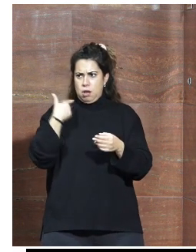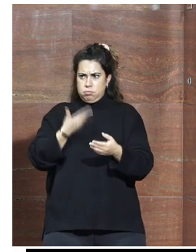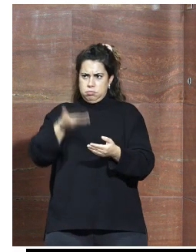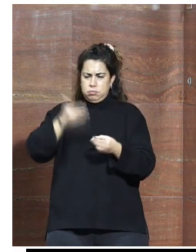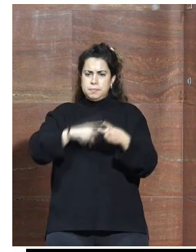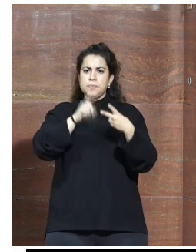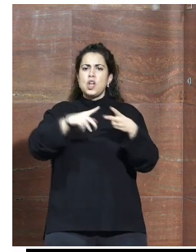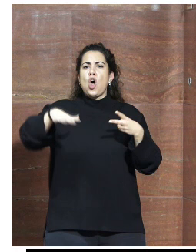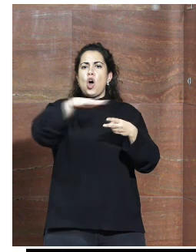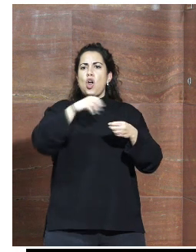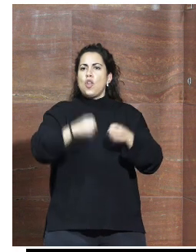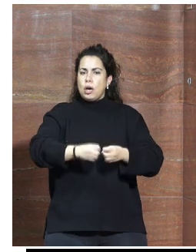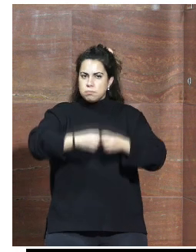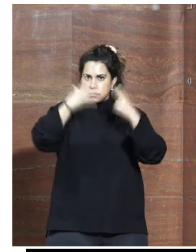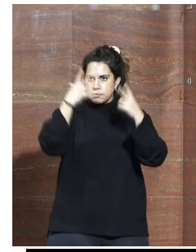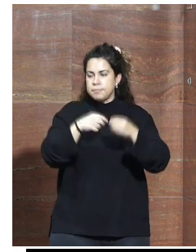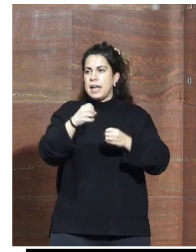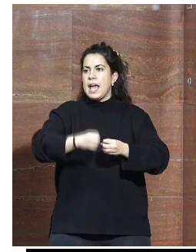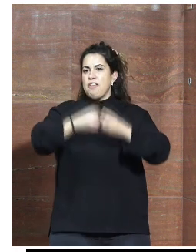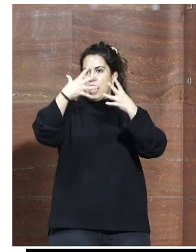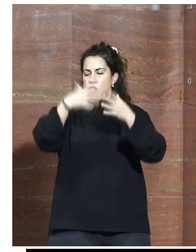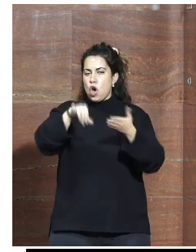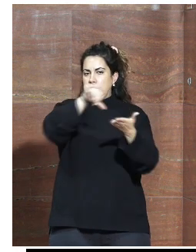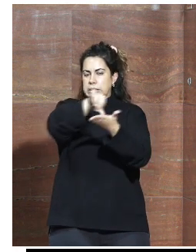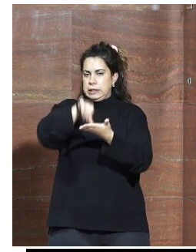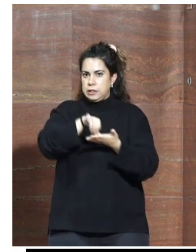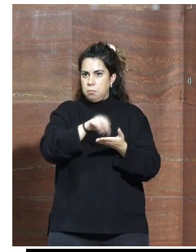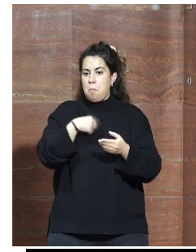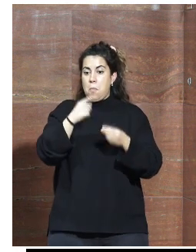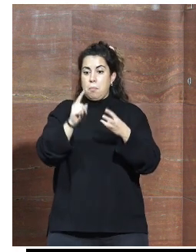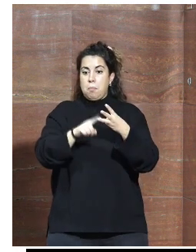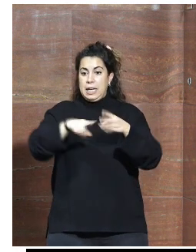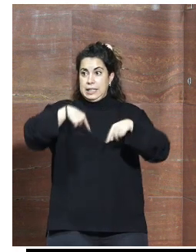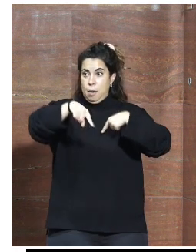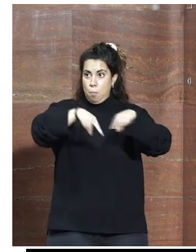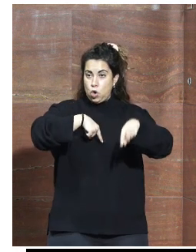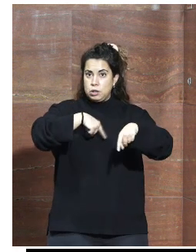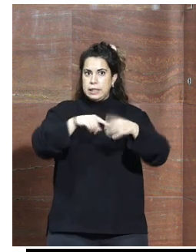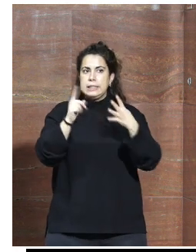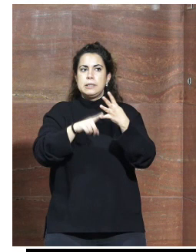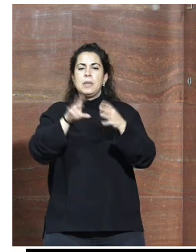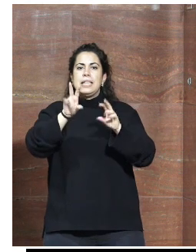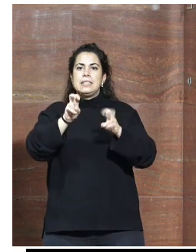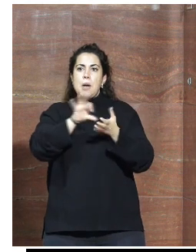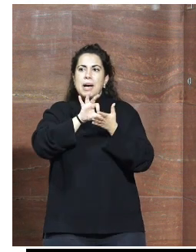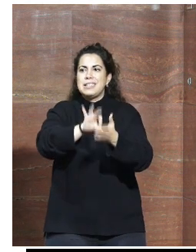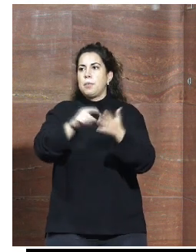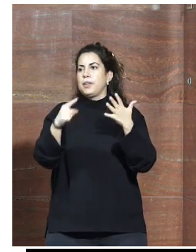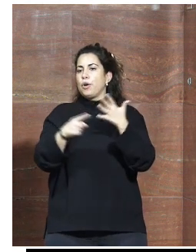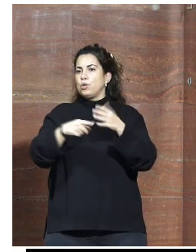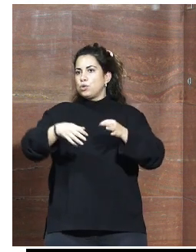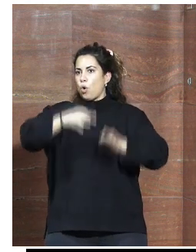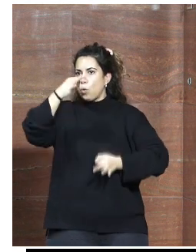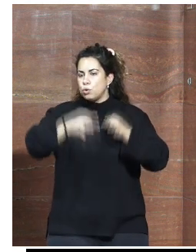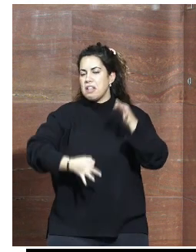públicos urbanizados, infraestructuras y edificación, transportes, bienes y servicios, justicia, de lo que también